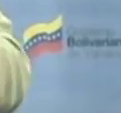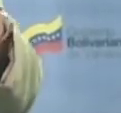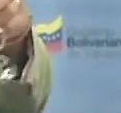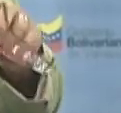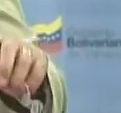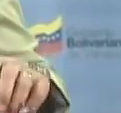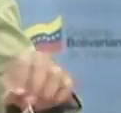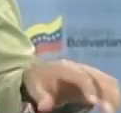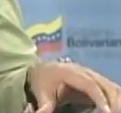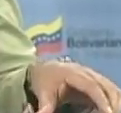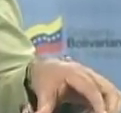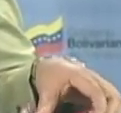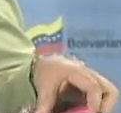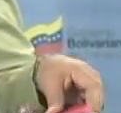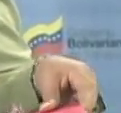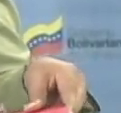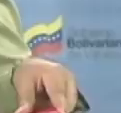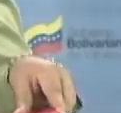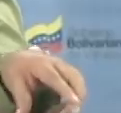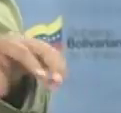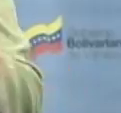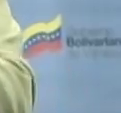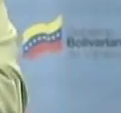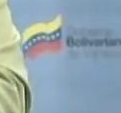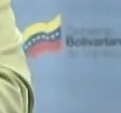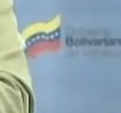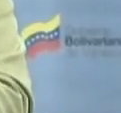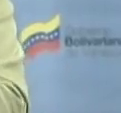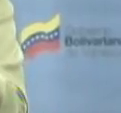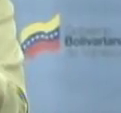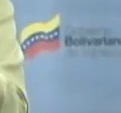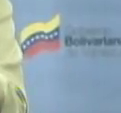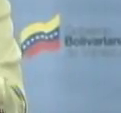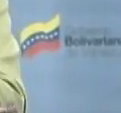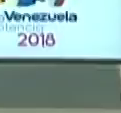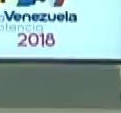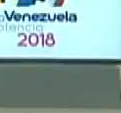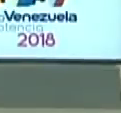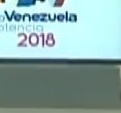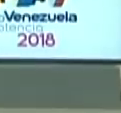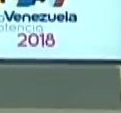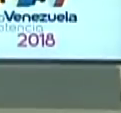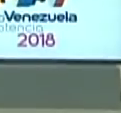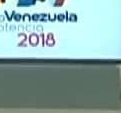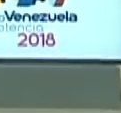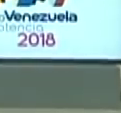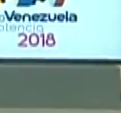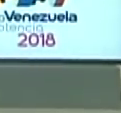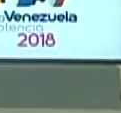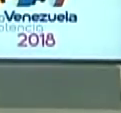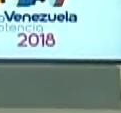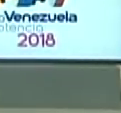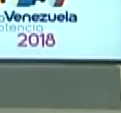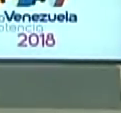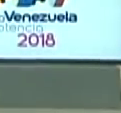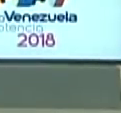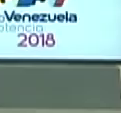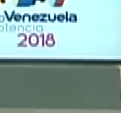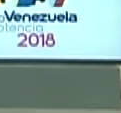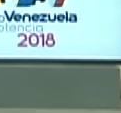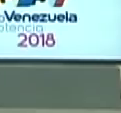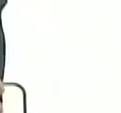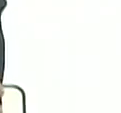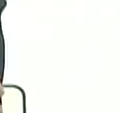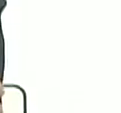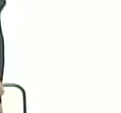ministro de agricultura, Wilmar Castro Soteldo, camarada que lleva la batuta, rectora. Allá veo al presidente del